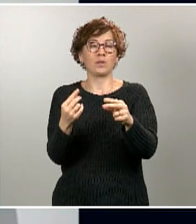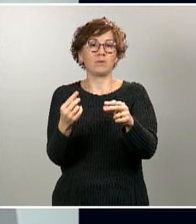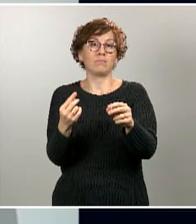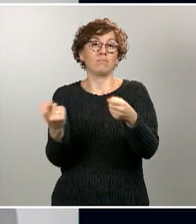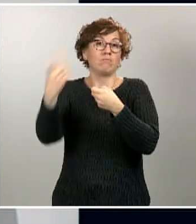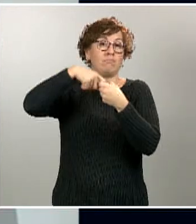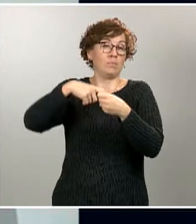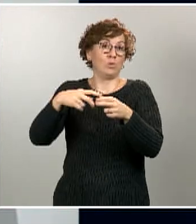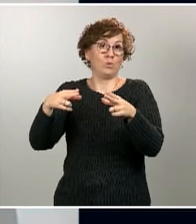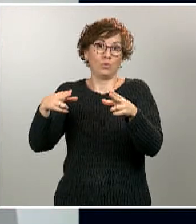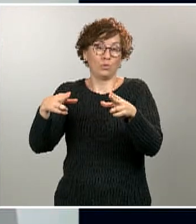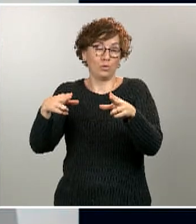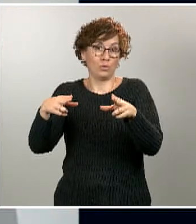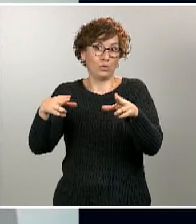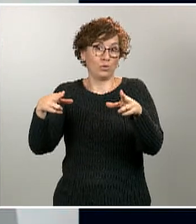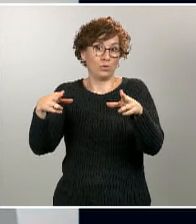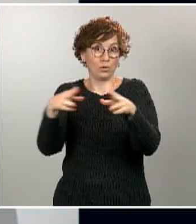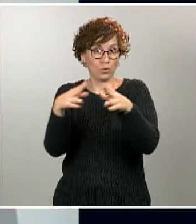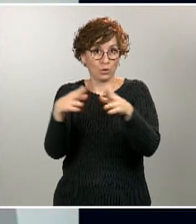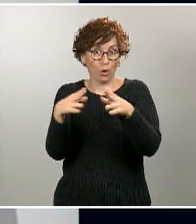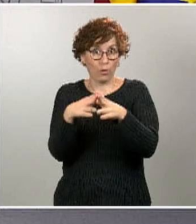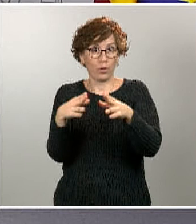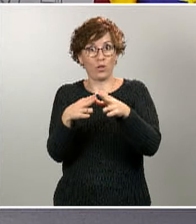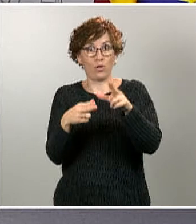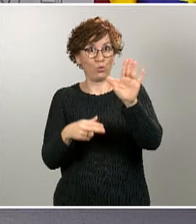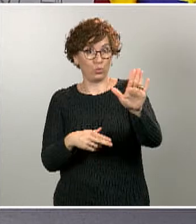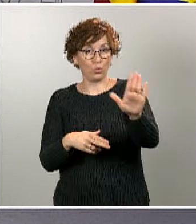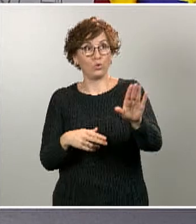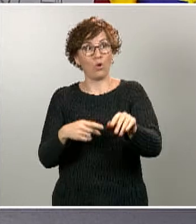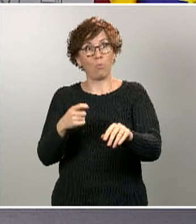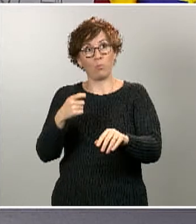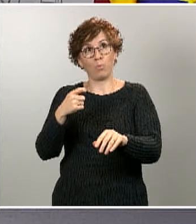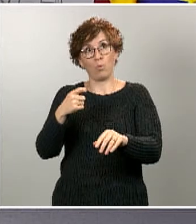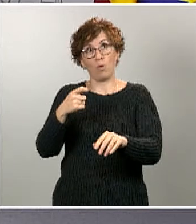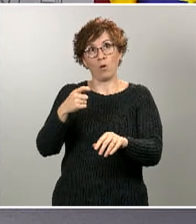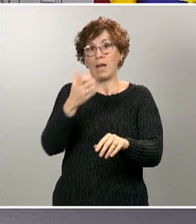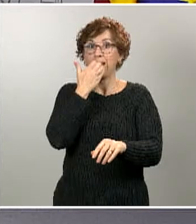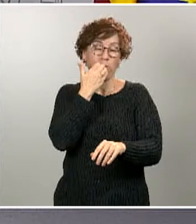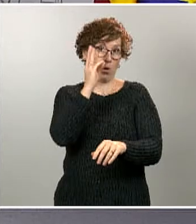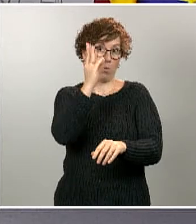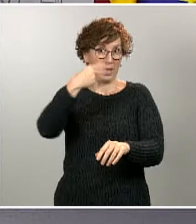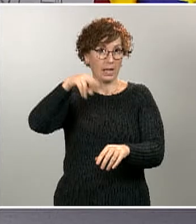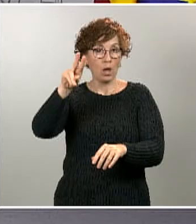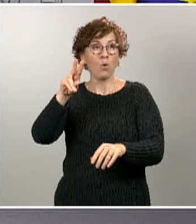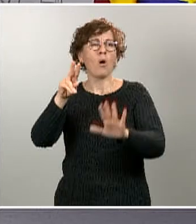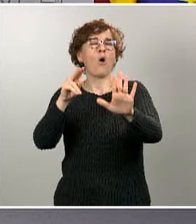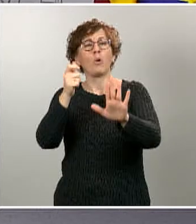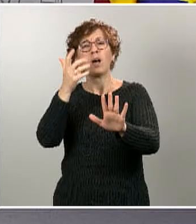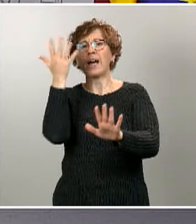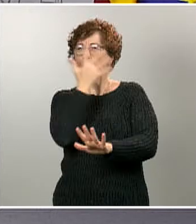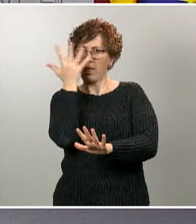tienen socios como por ejemplo el PNV, ¿no debería el presidente del Gobierno en un